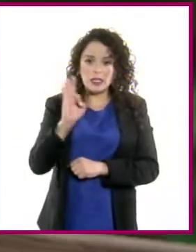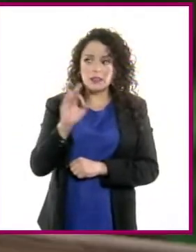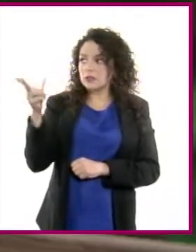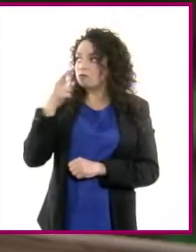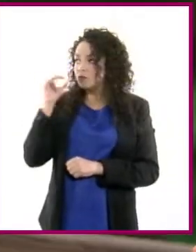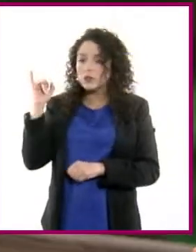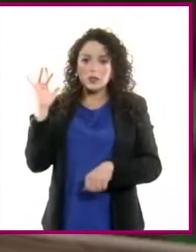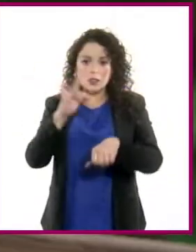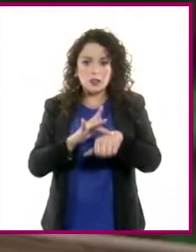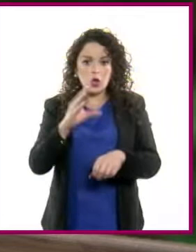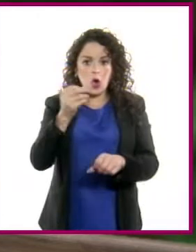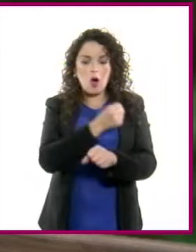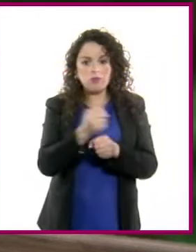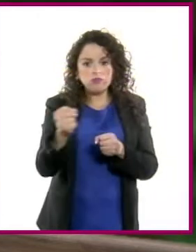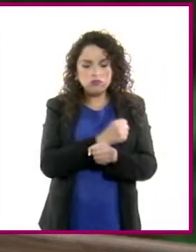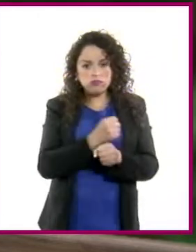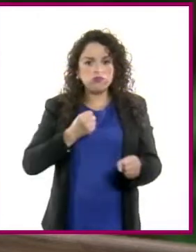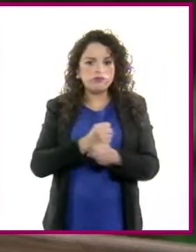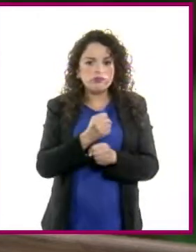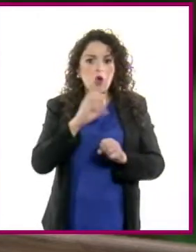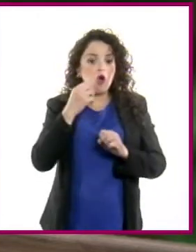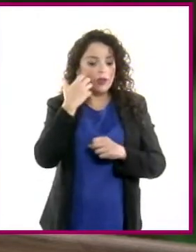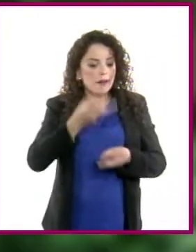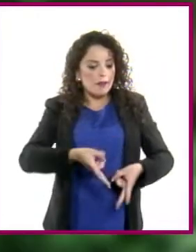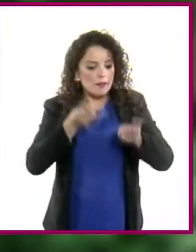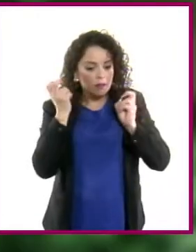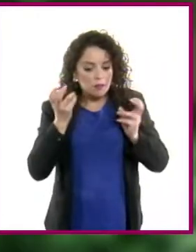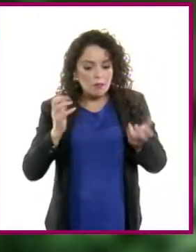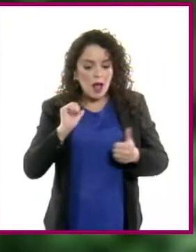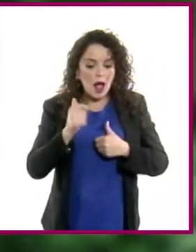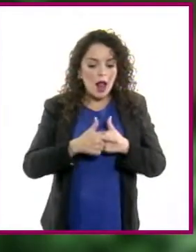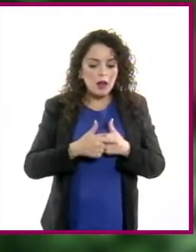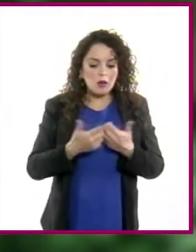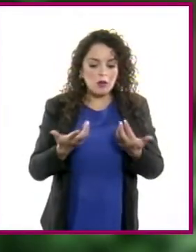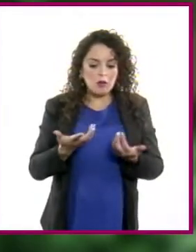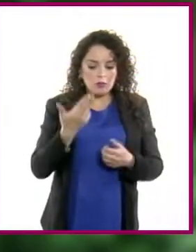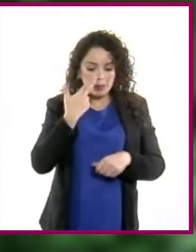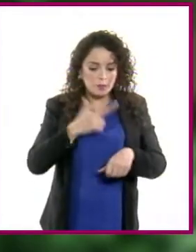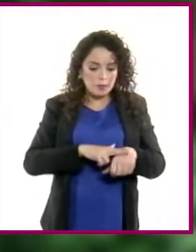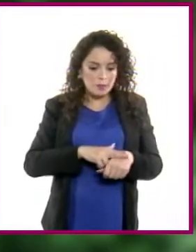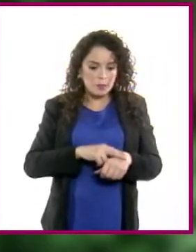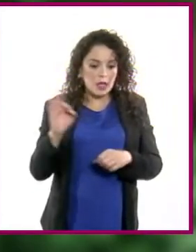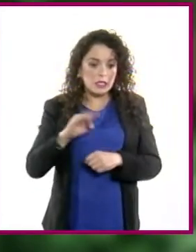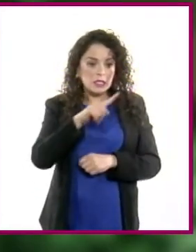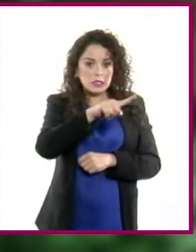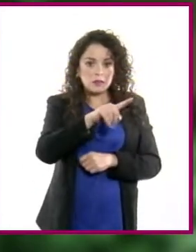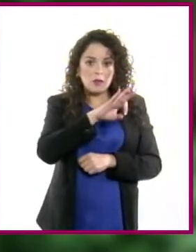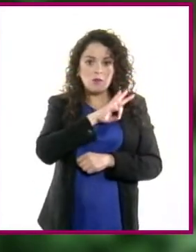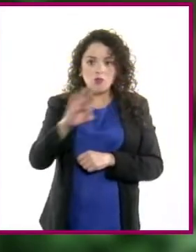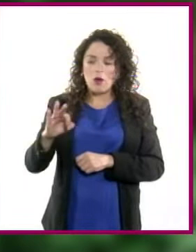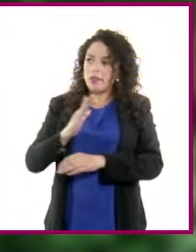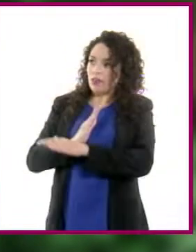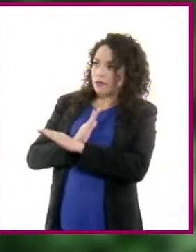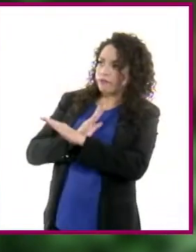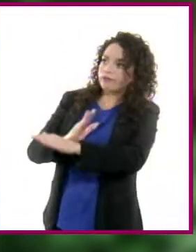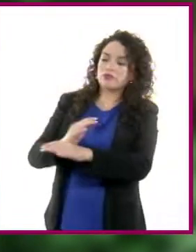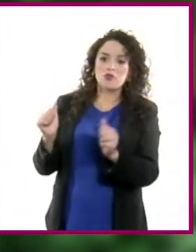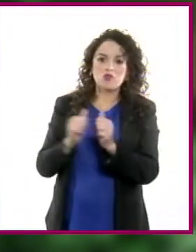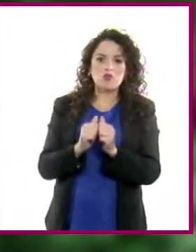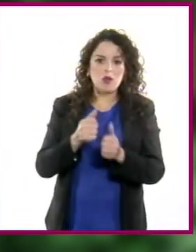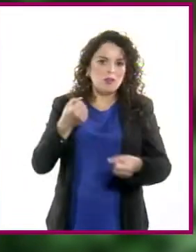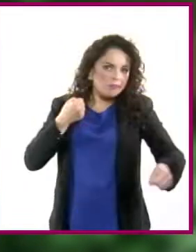que te hubiera golpeado o querido robar. Si hubieras podido detenerlo con un golpe, alguna técnica de defensa